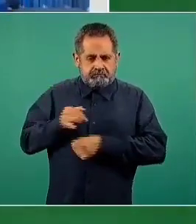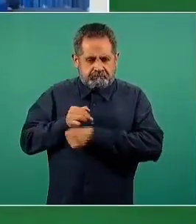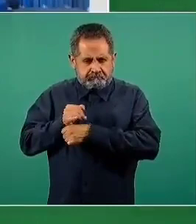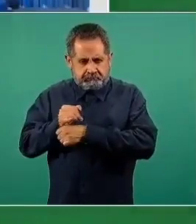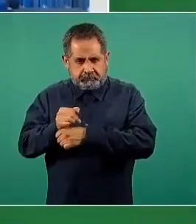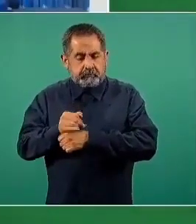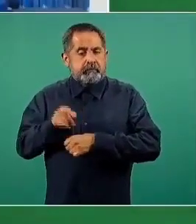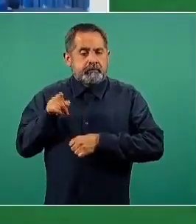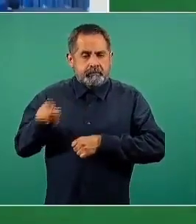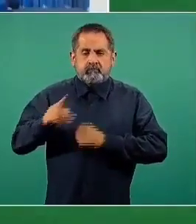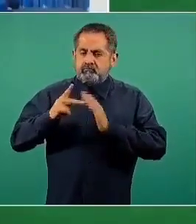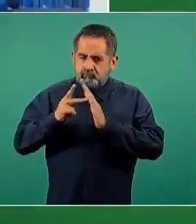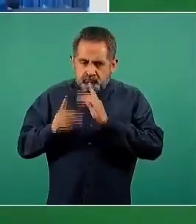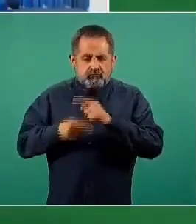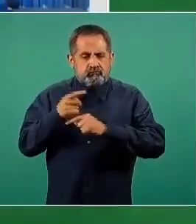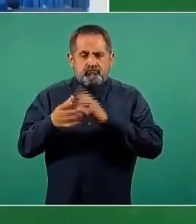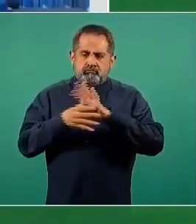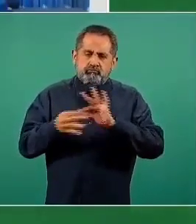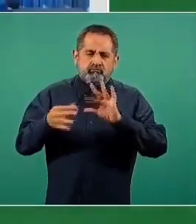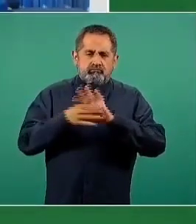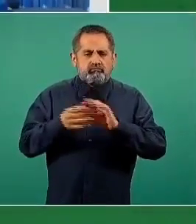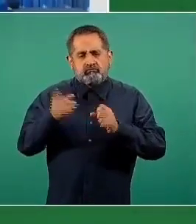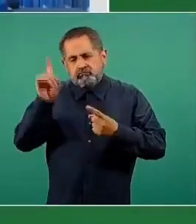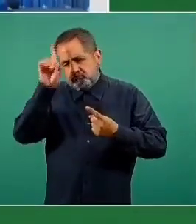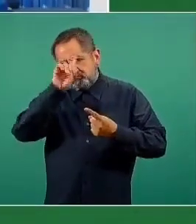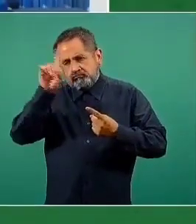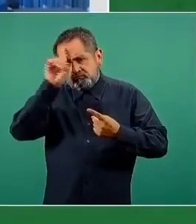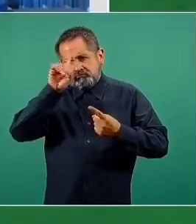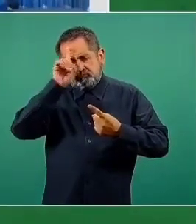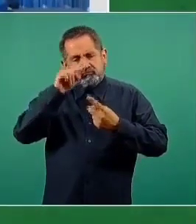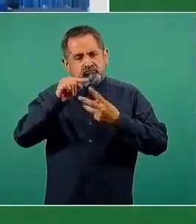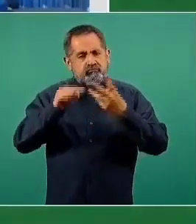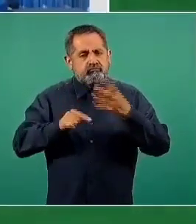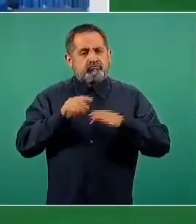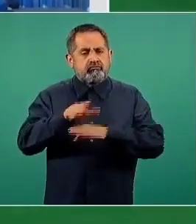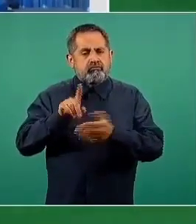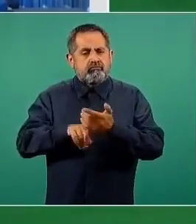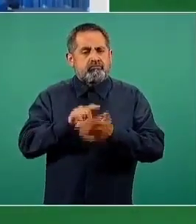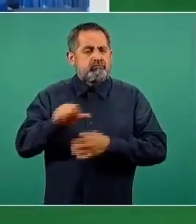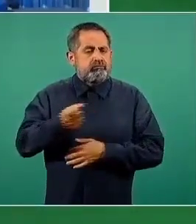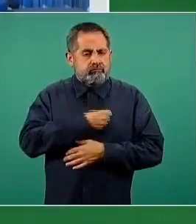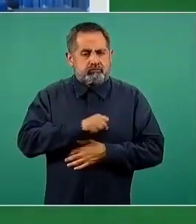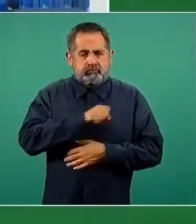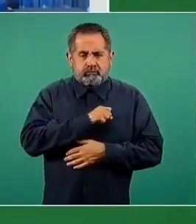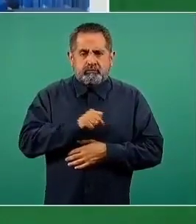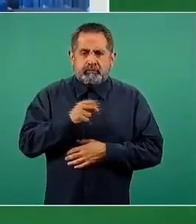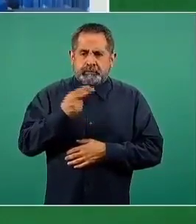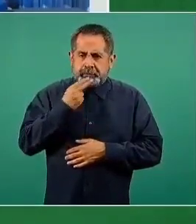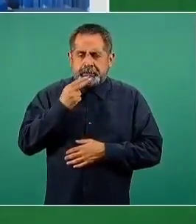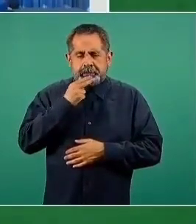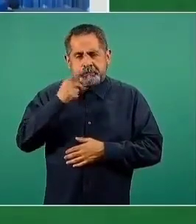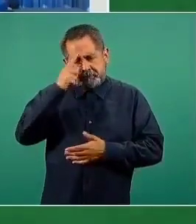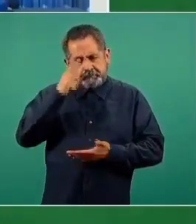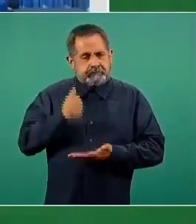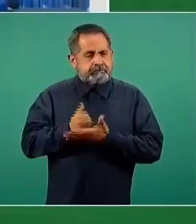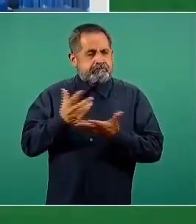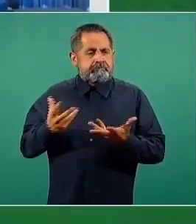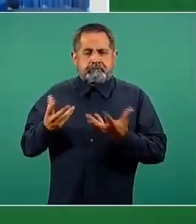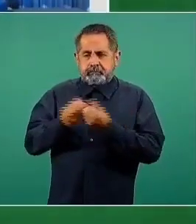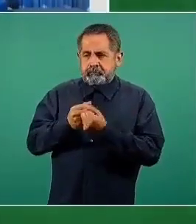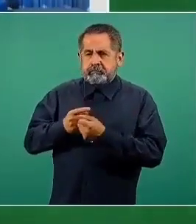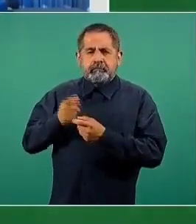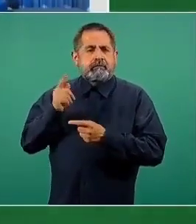México, quien retomará sobre algunas otras recomendaciones en el segmento de salud pública que intersectan con los elementos